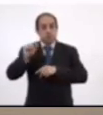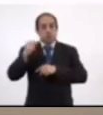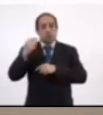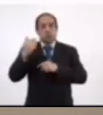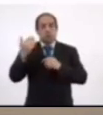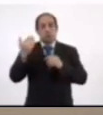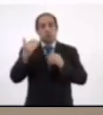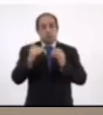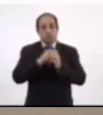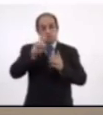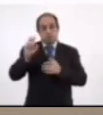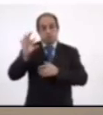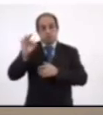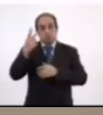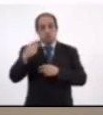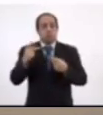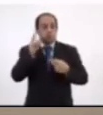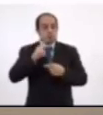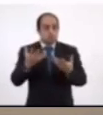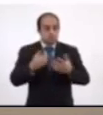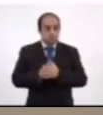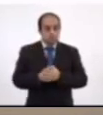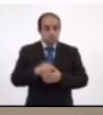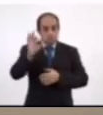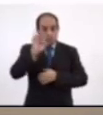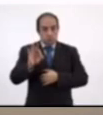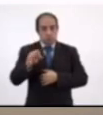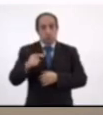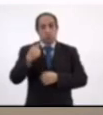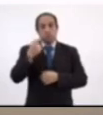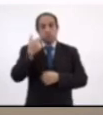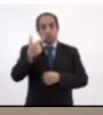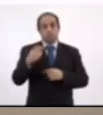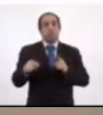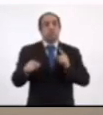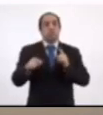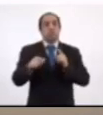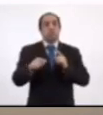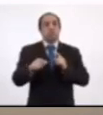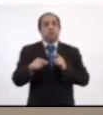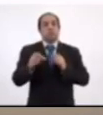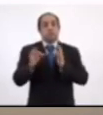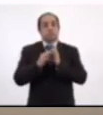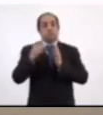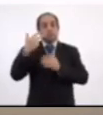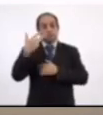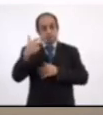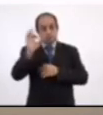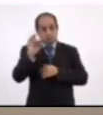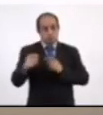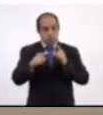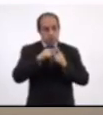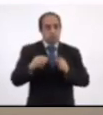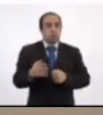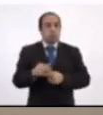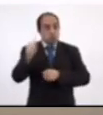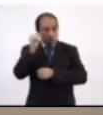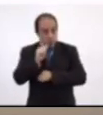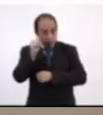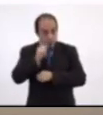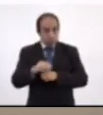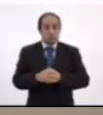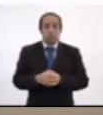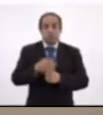70.242 pruebas realizadas aquí, con un porcentaje de positividad del 7.8%. Como siempre, para atrás un segundo, gracias. Como